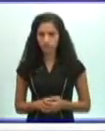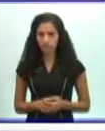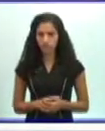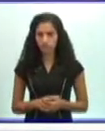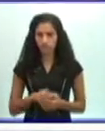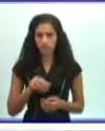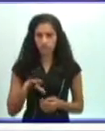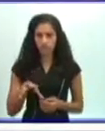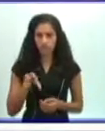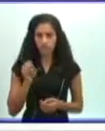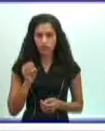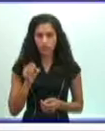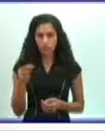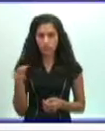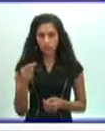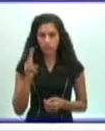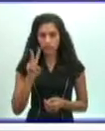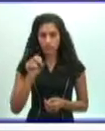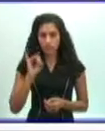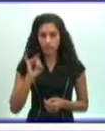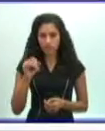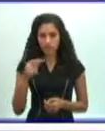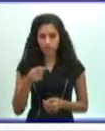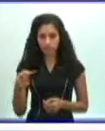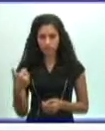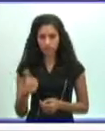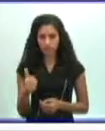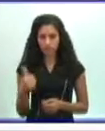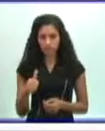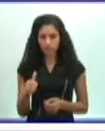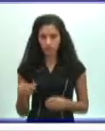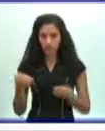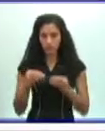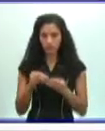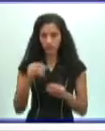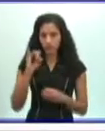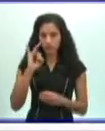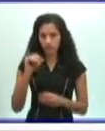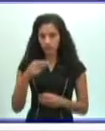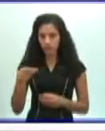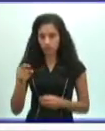Tomé menos 27 décimos con 7/9.